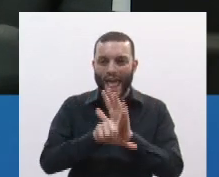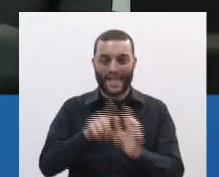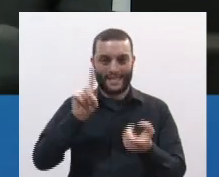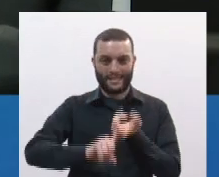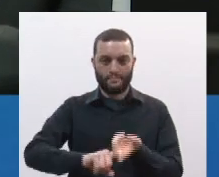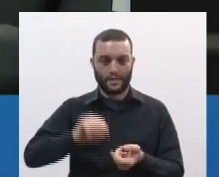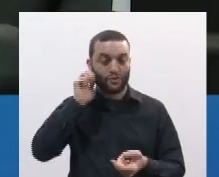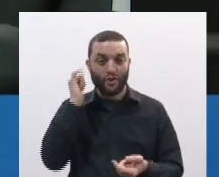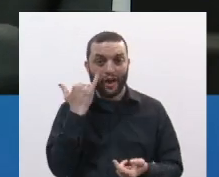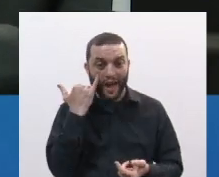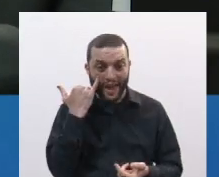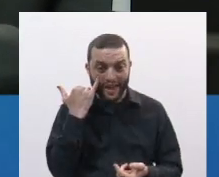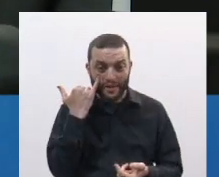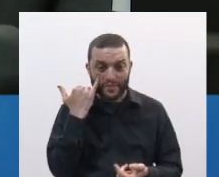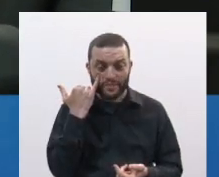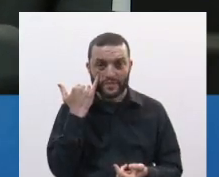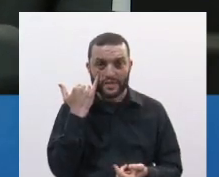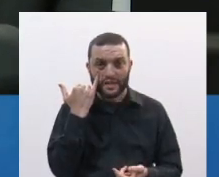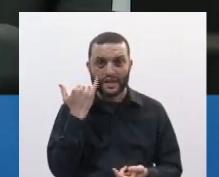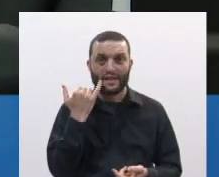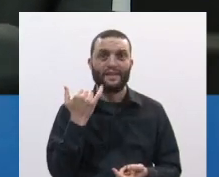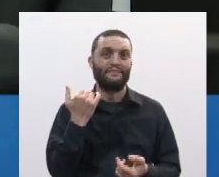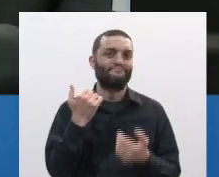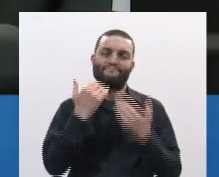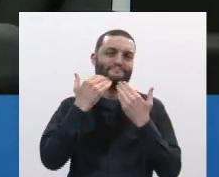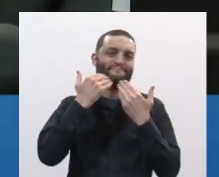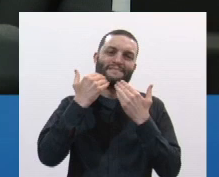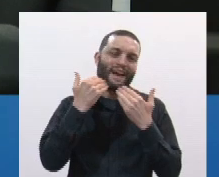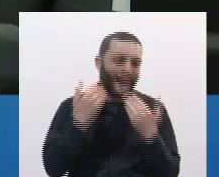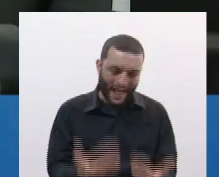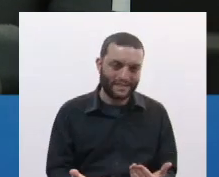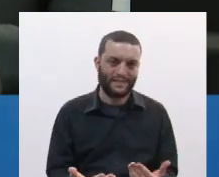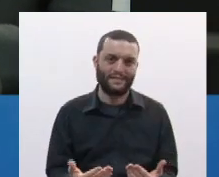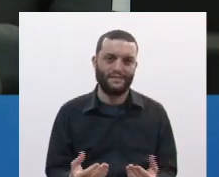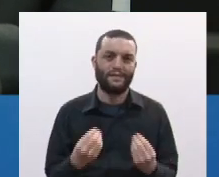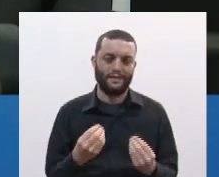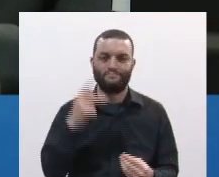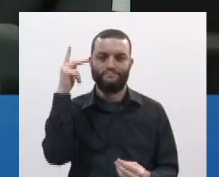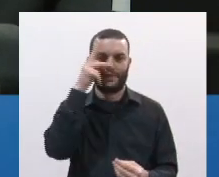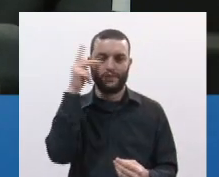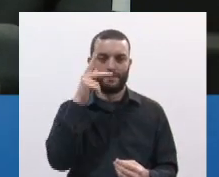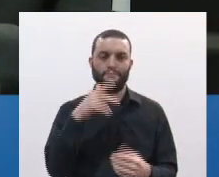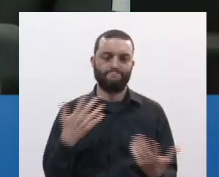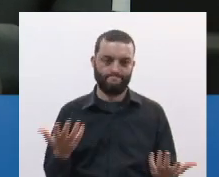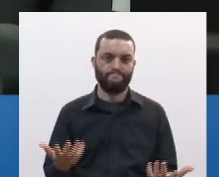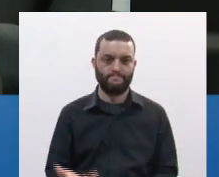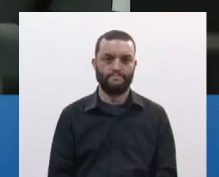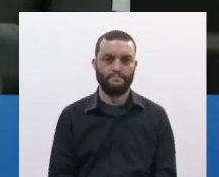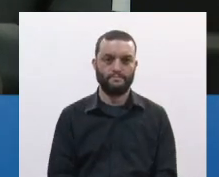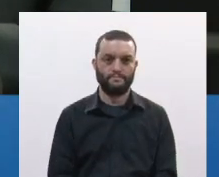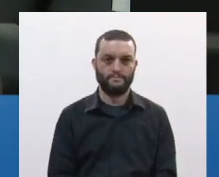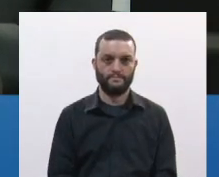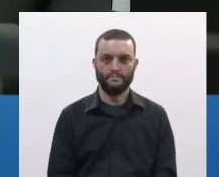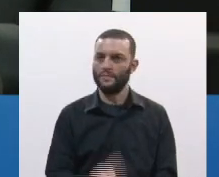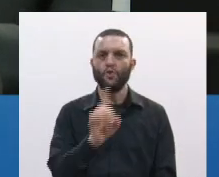no hubiera sido posible sin el esfuerzo, las ganas y el empuje que le puso Néstor Kirchner para que